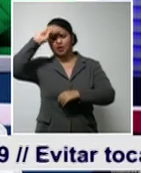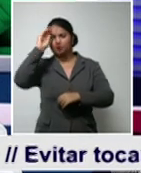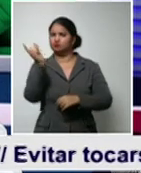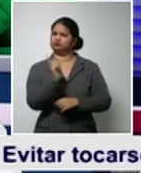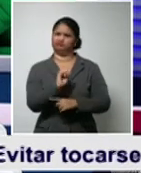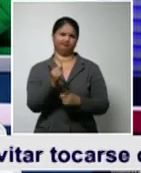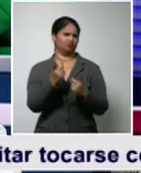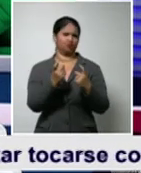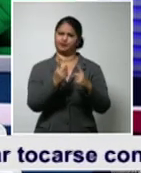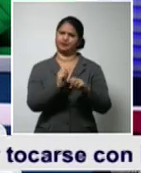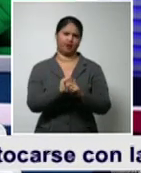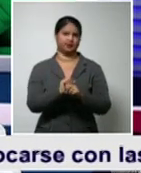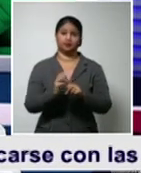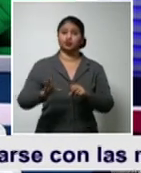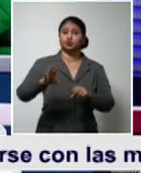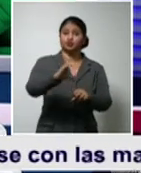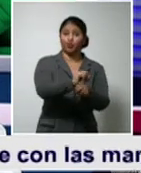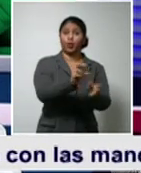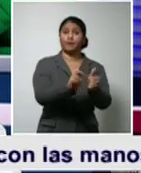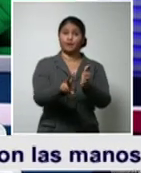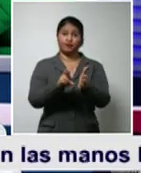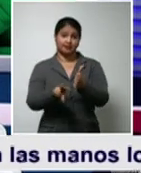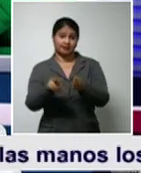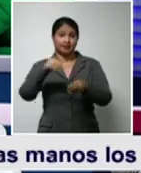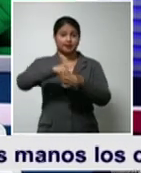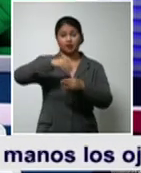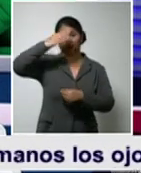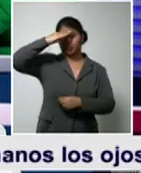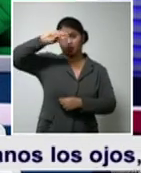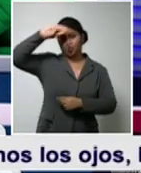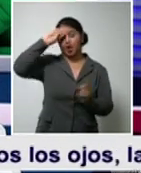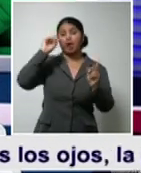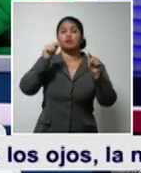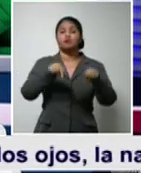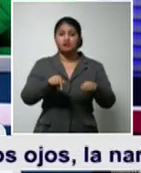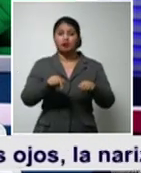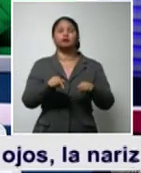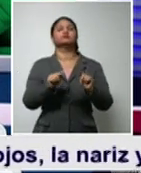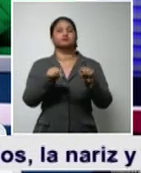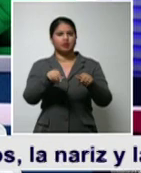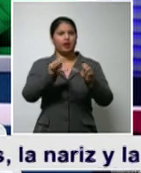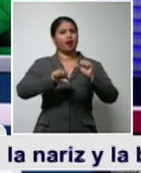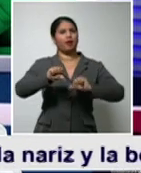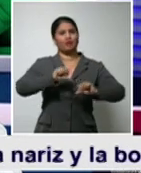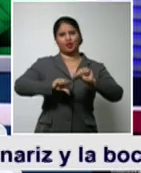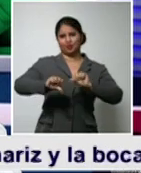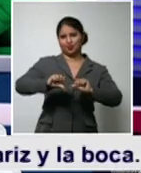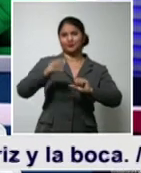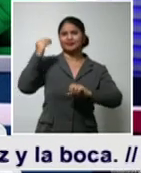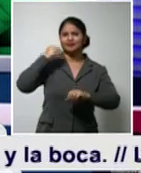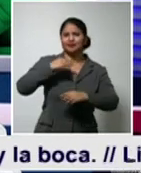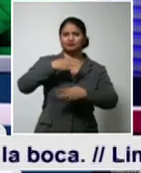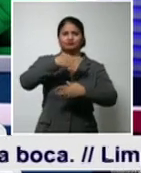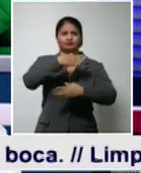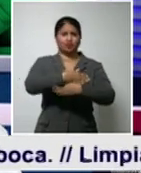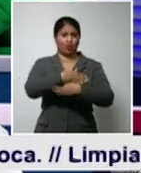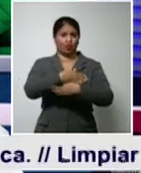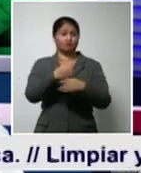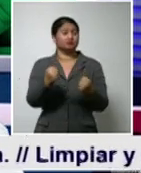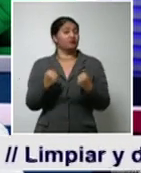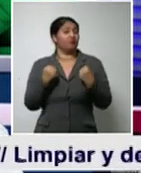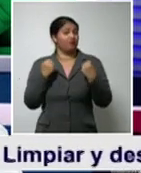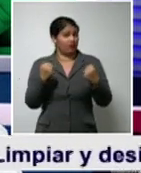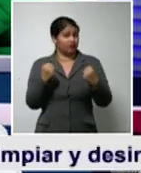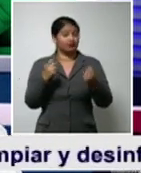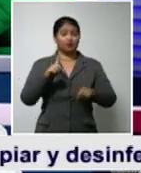a pesar de las dificultades económicas, del férreo bloqueo al cual estamos sometidos para